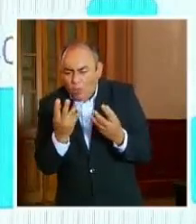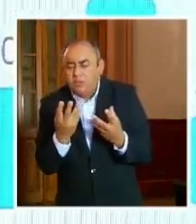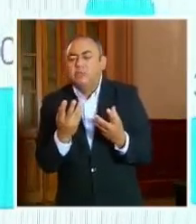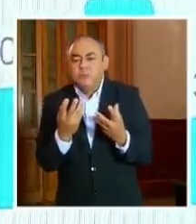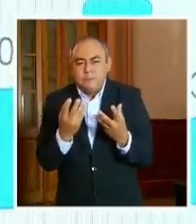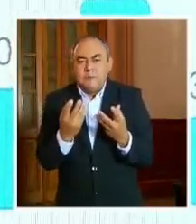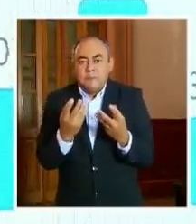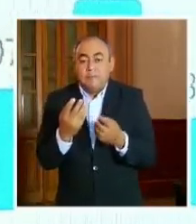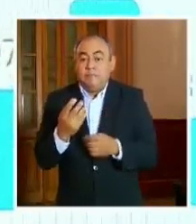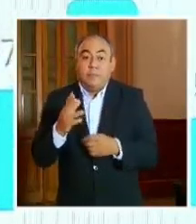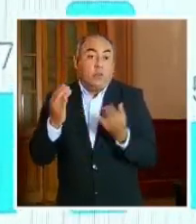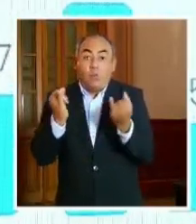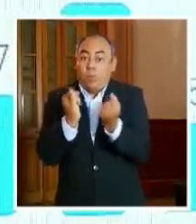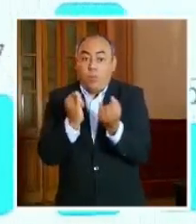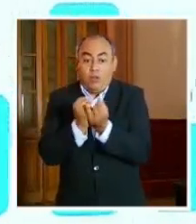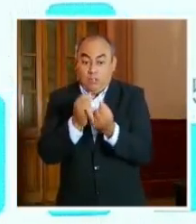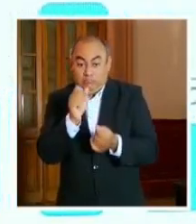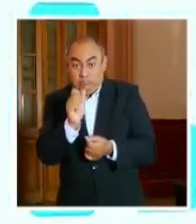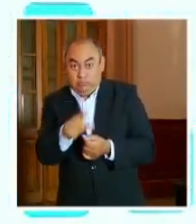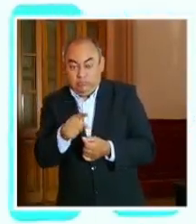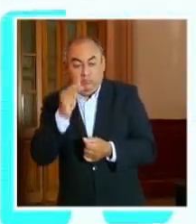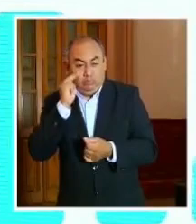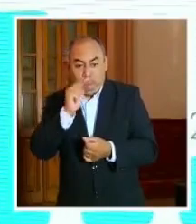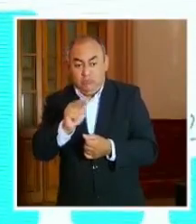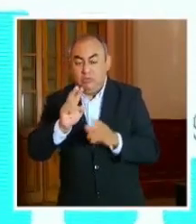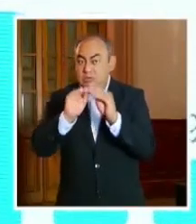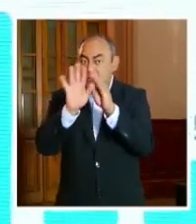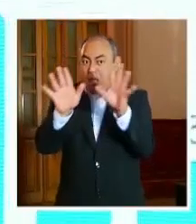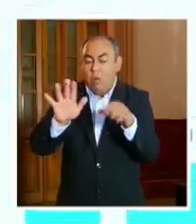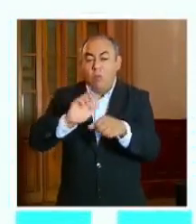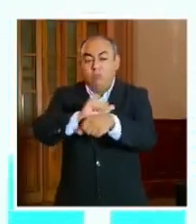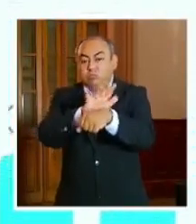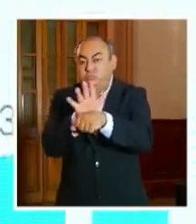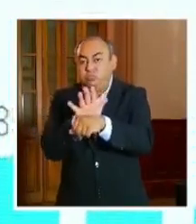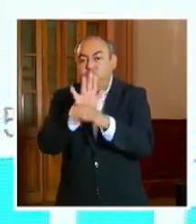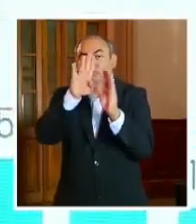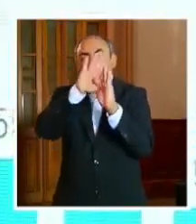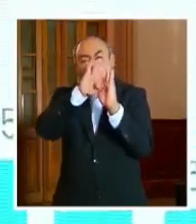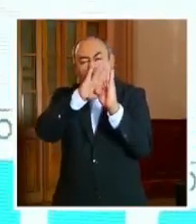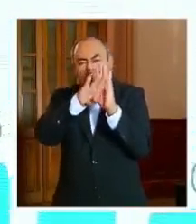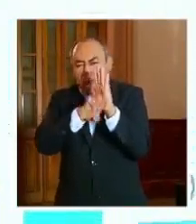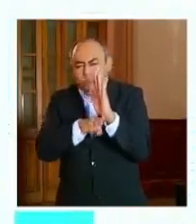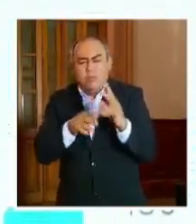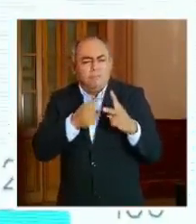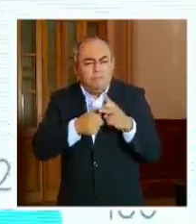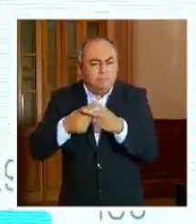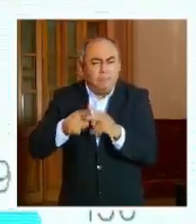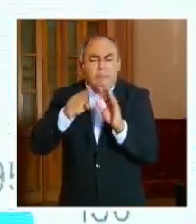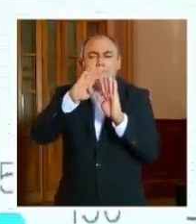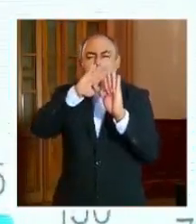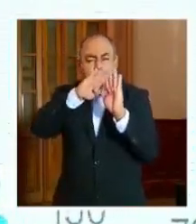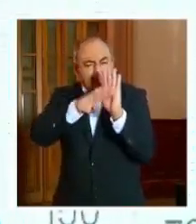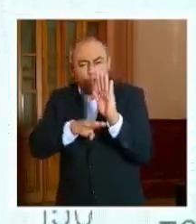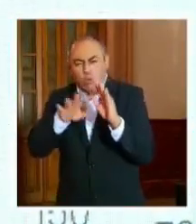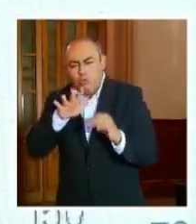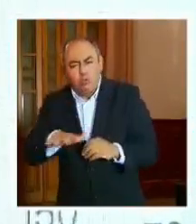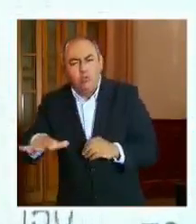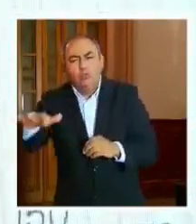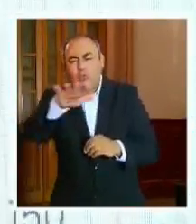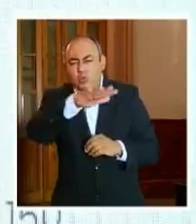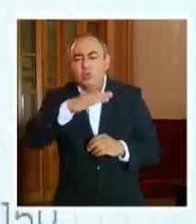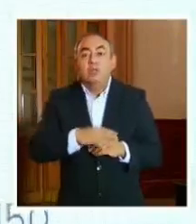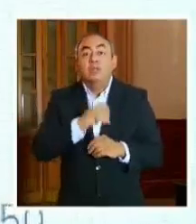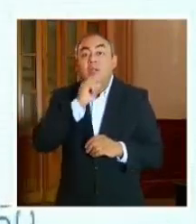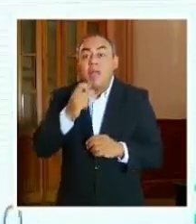pues se ve muy claro el reflejo de esta reducción en el número de los casos y de nuestros